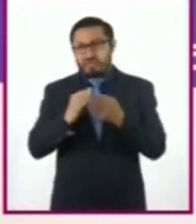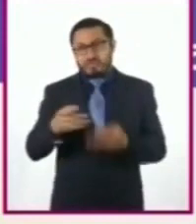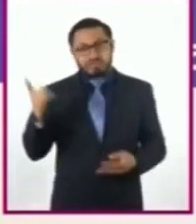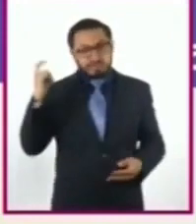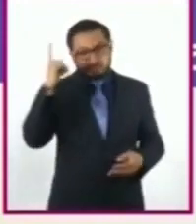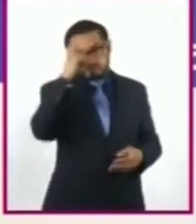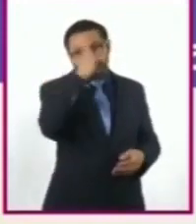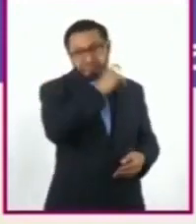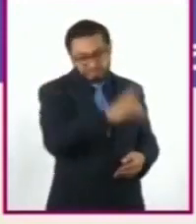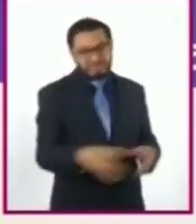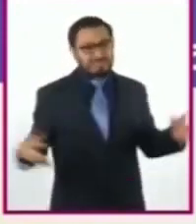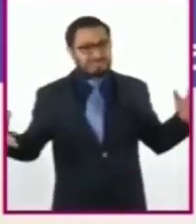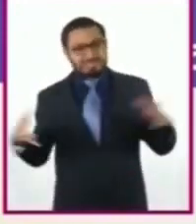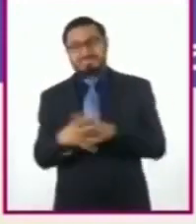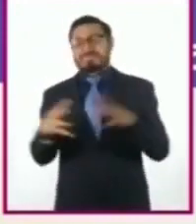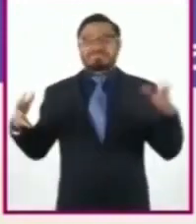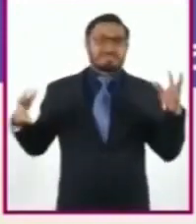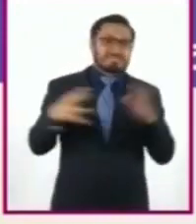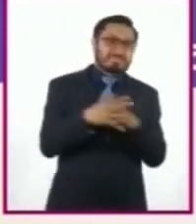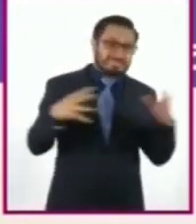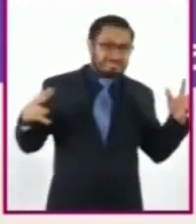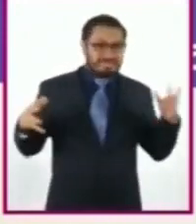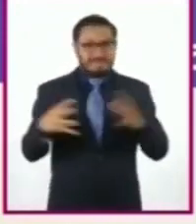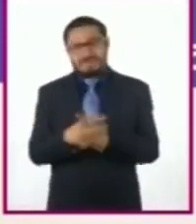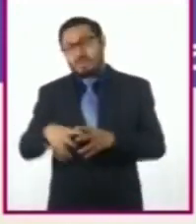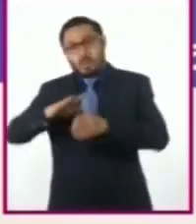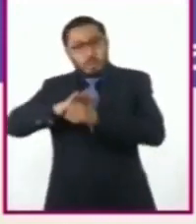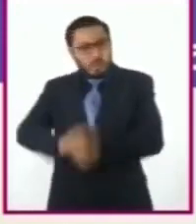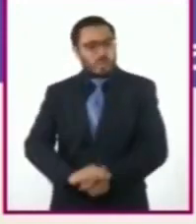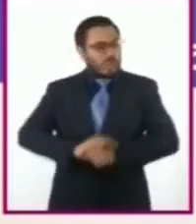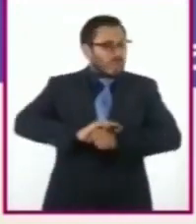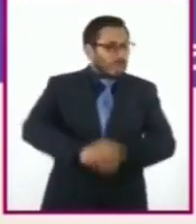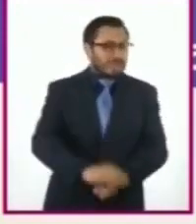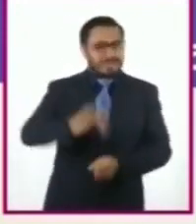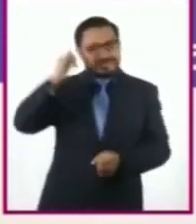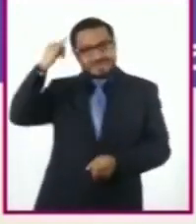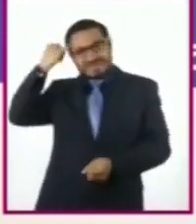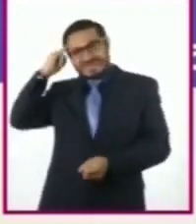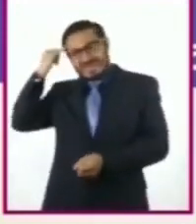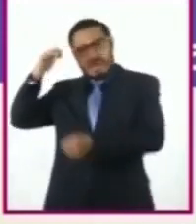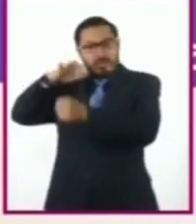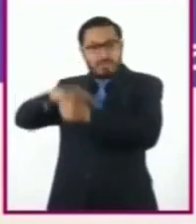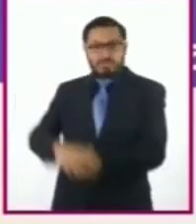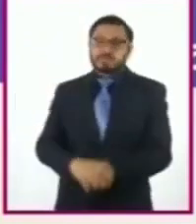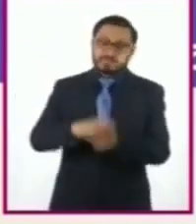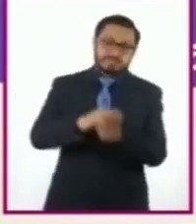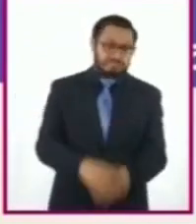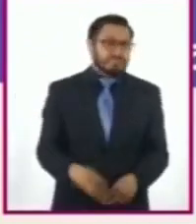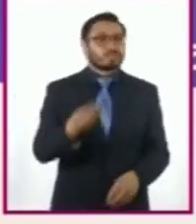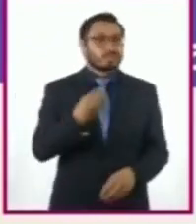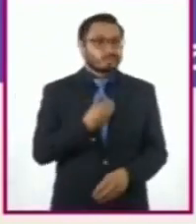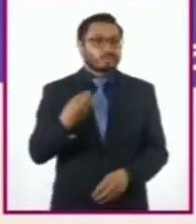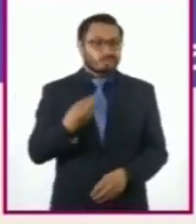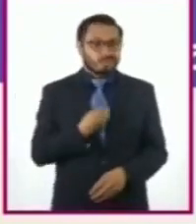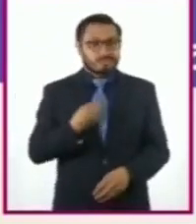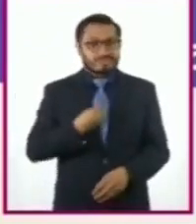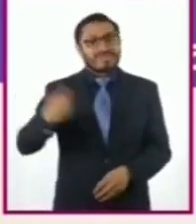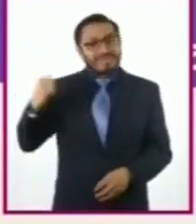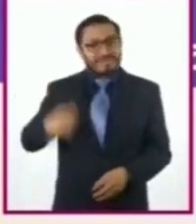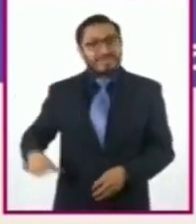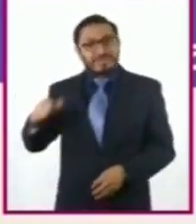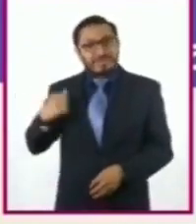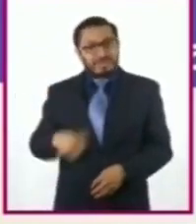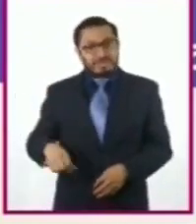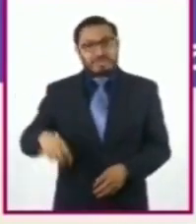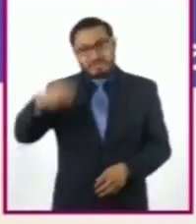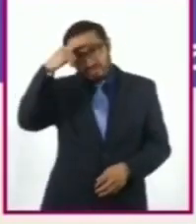de enfrentamientos y sometimiento de los señoríos del México antiguo, de expediciones